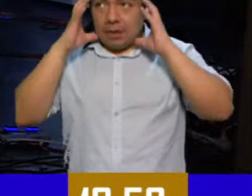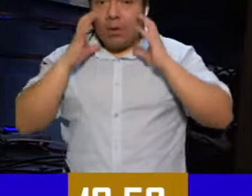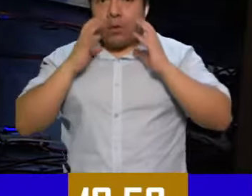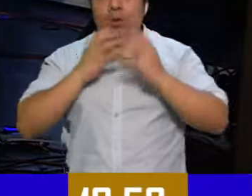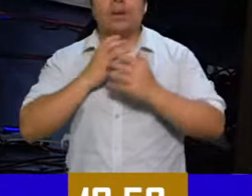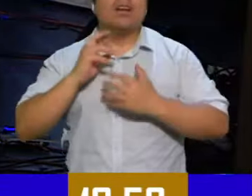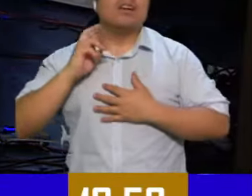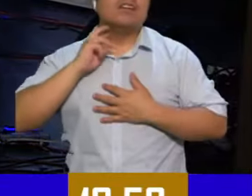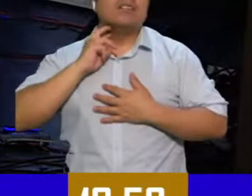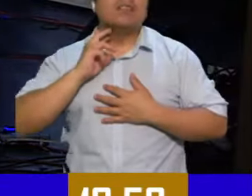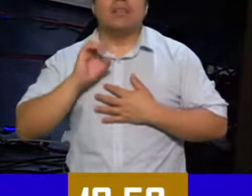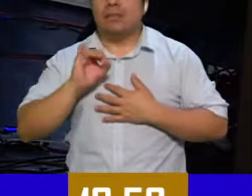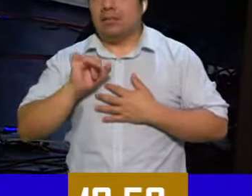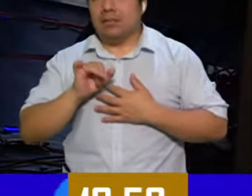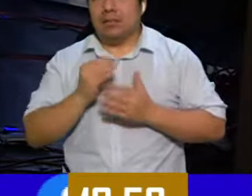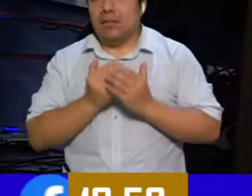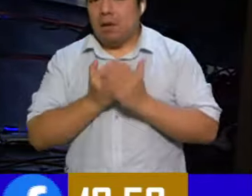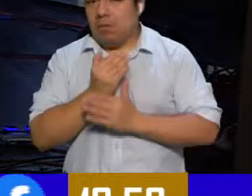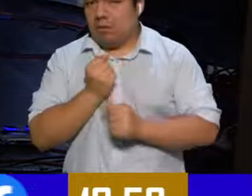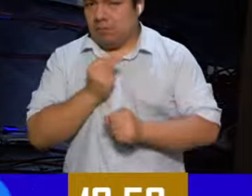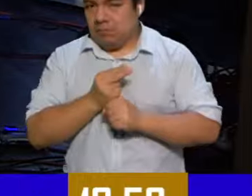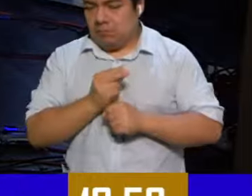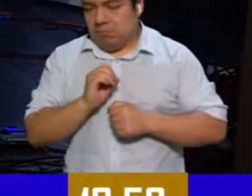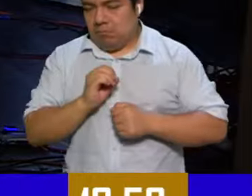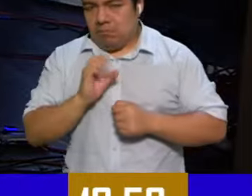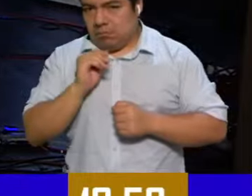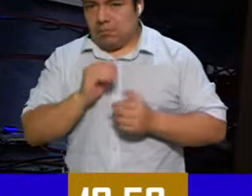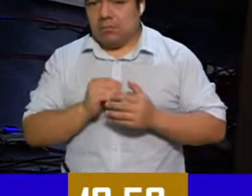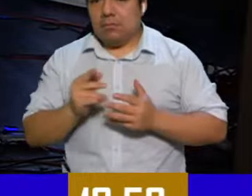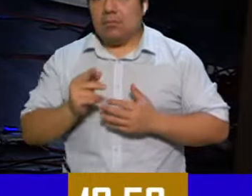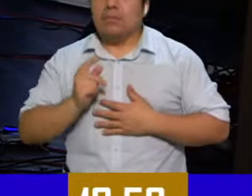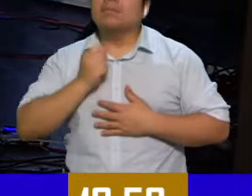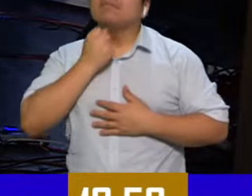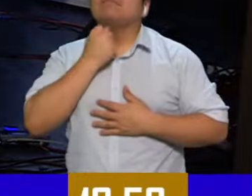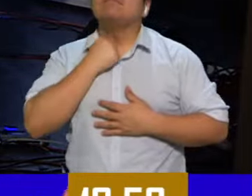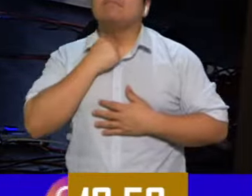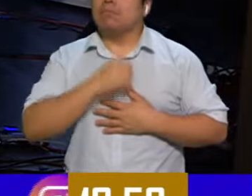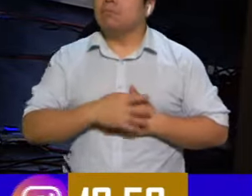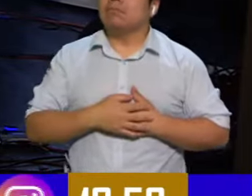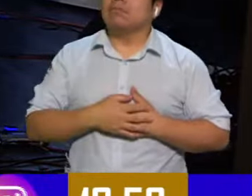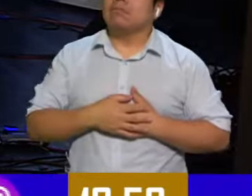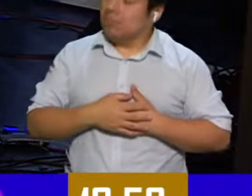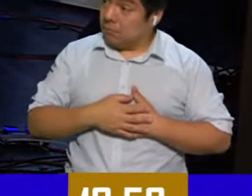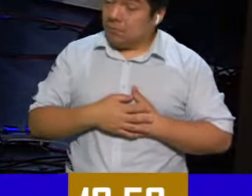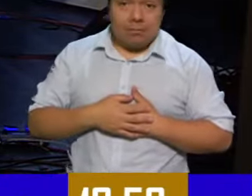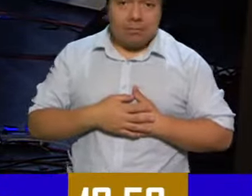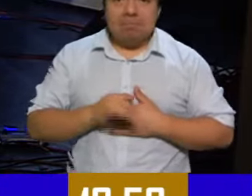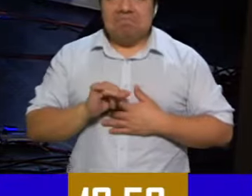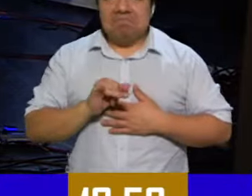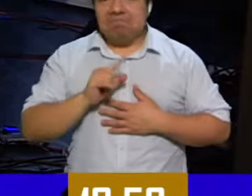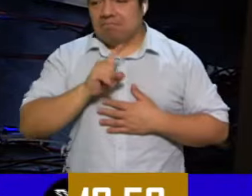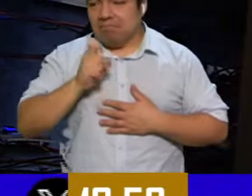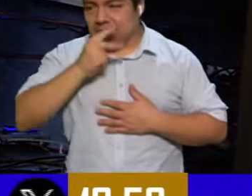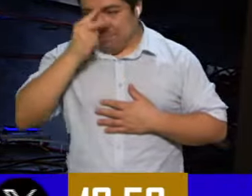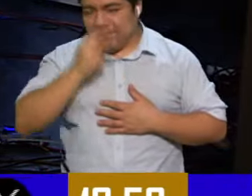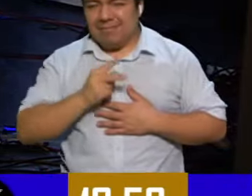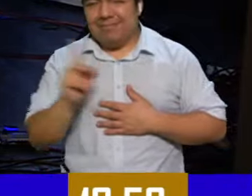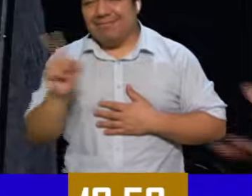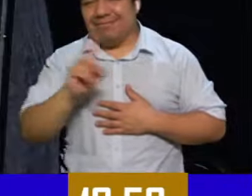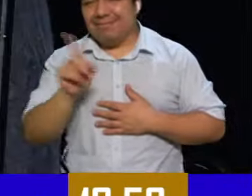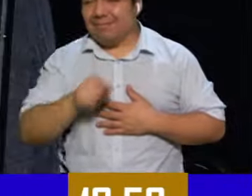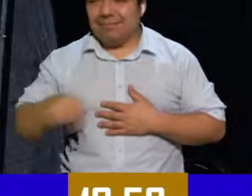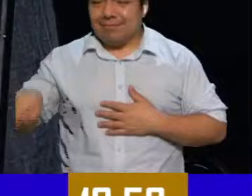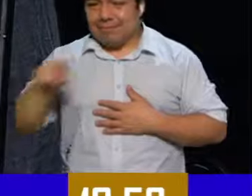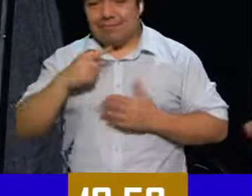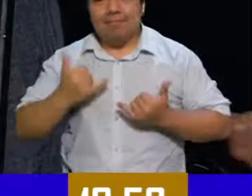o qué onda? Es muy temprano, ¿no? A veces sin whisky. Pues el tequila. ¡Ay, ojalá! 100% mexicano. Y yo no les creo. Estos